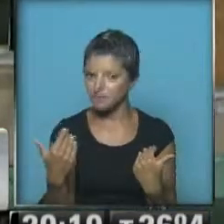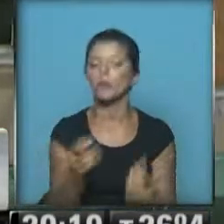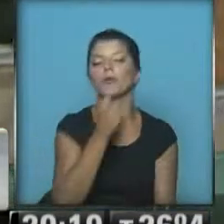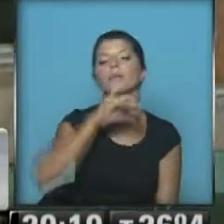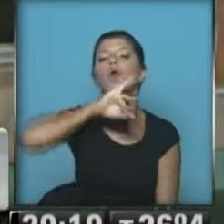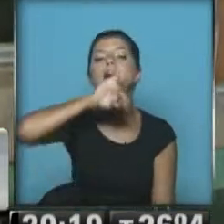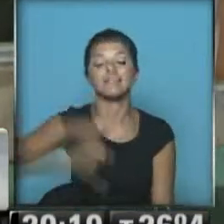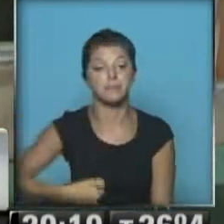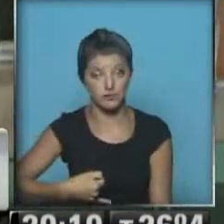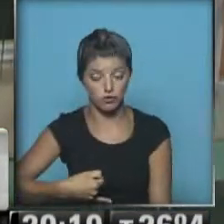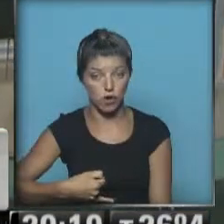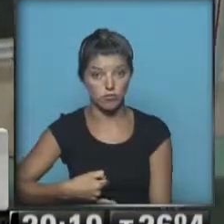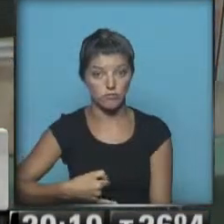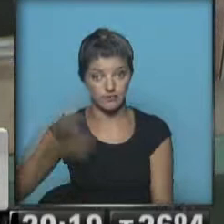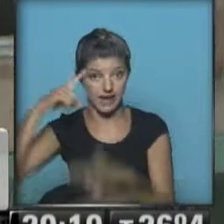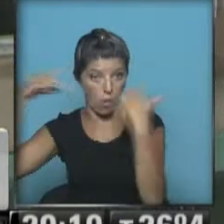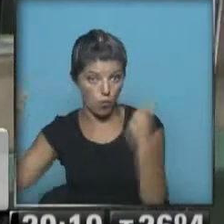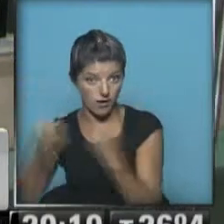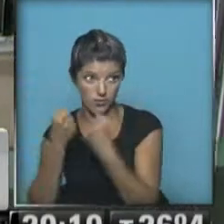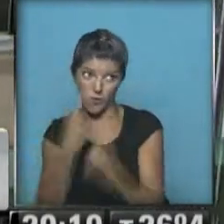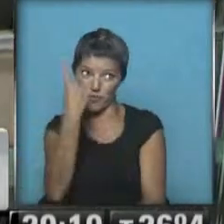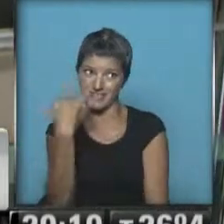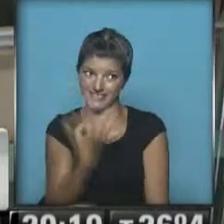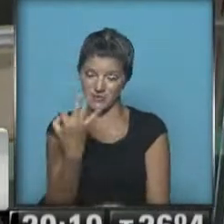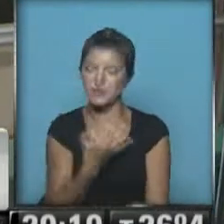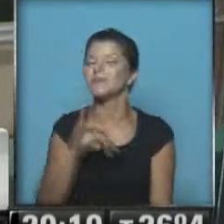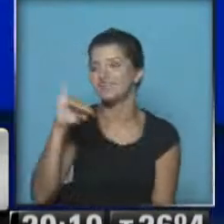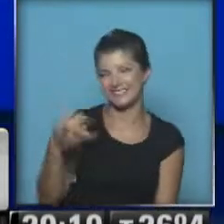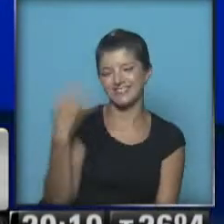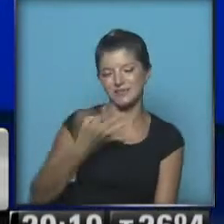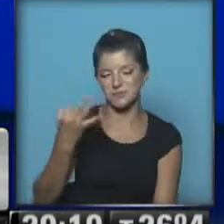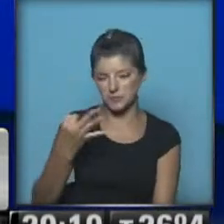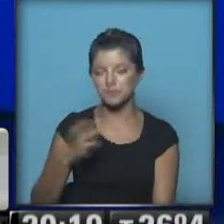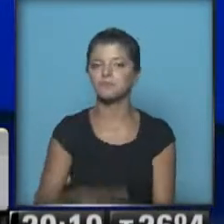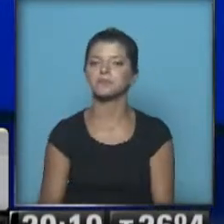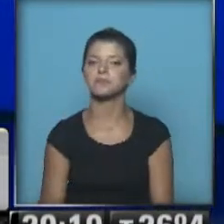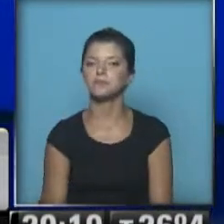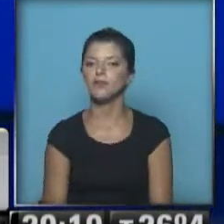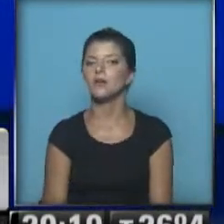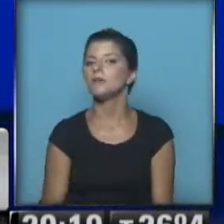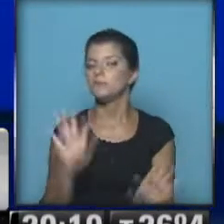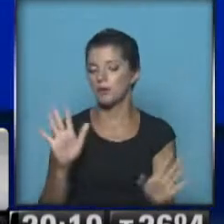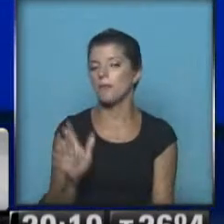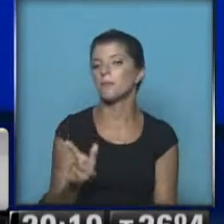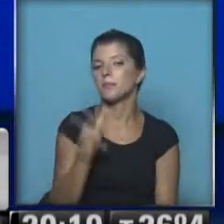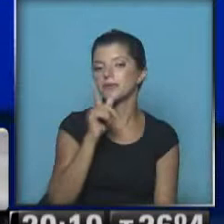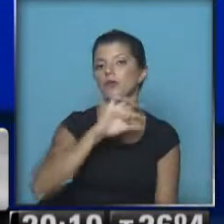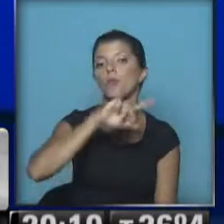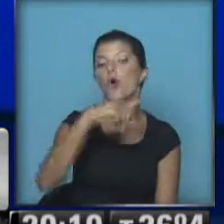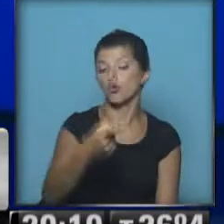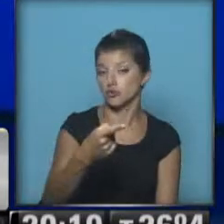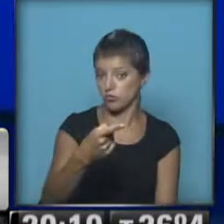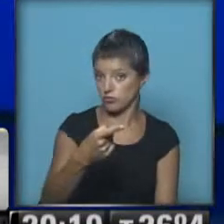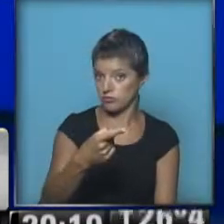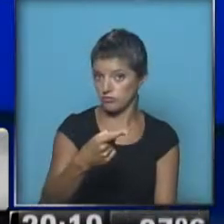aceptación, por supuesto, de este acuerdo debe ser una de las preguntas. Seguramente, pero me parece como efecto, digamos, otro de los efectos que ahí